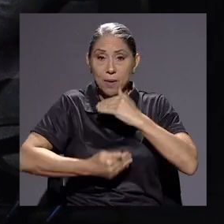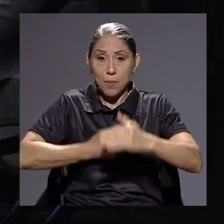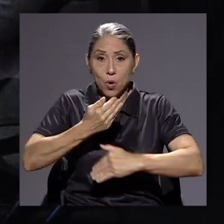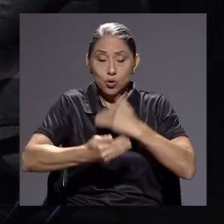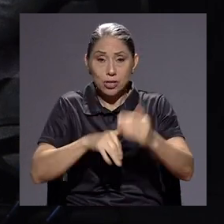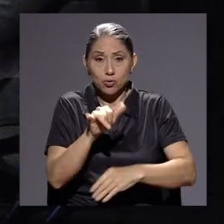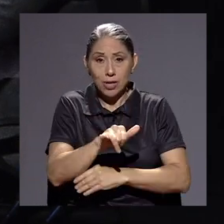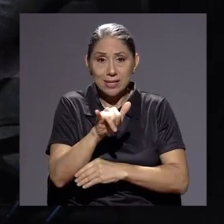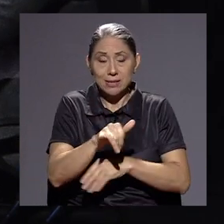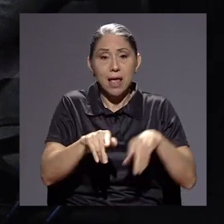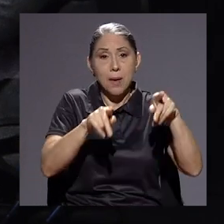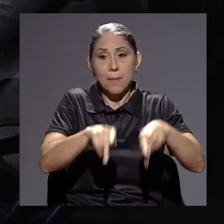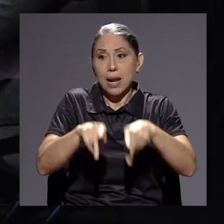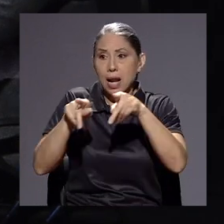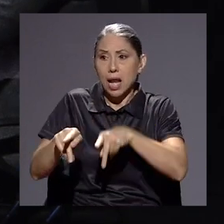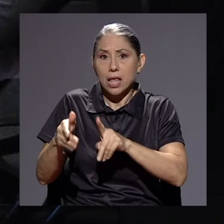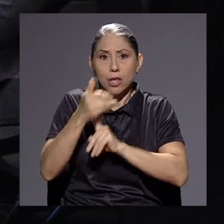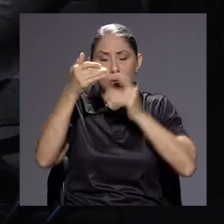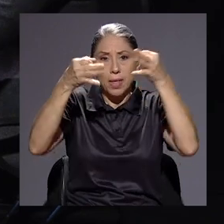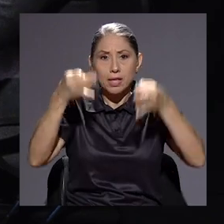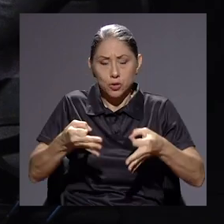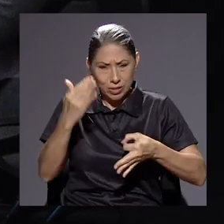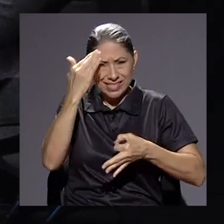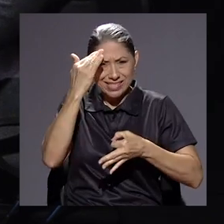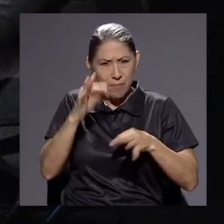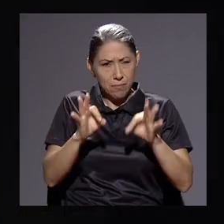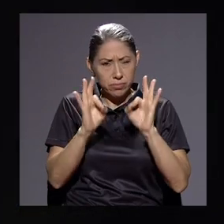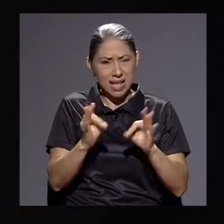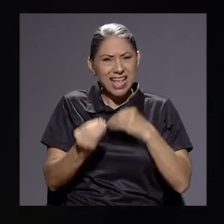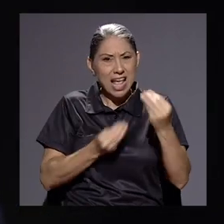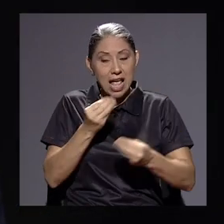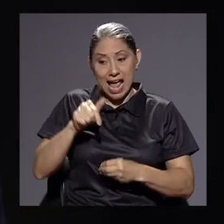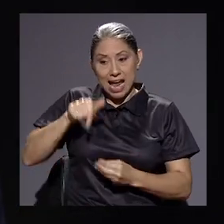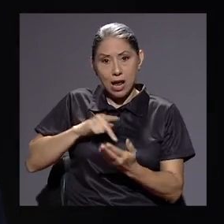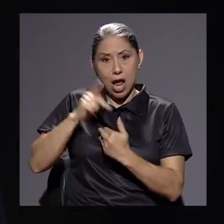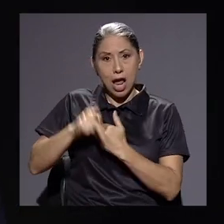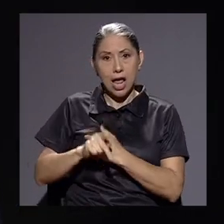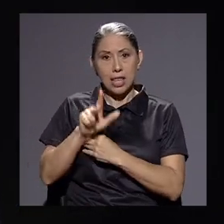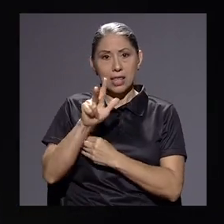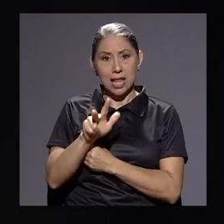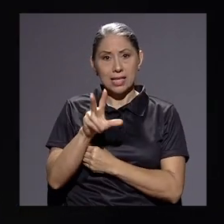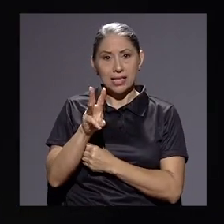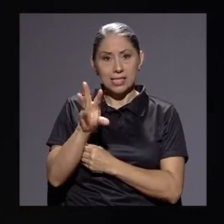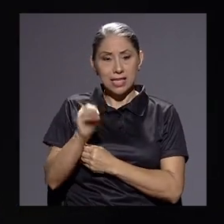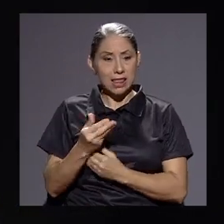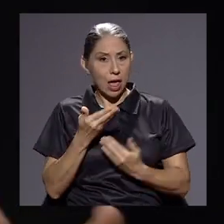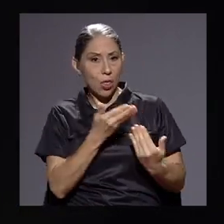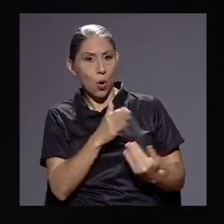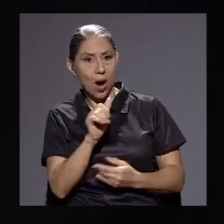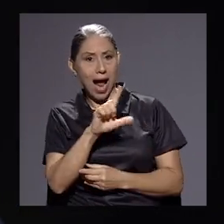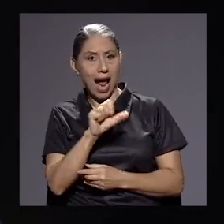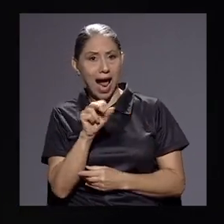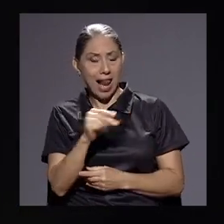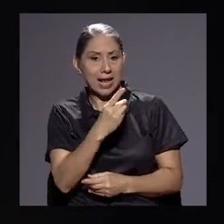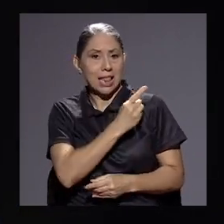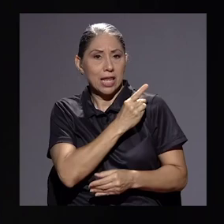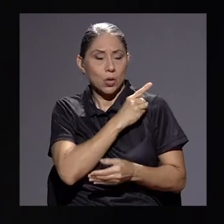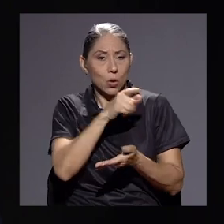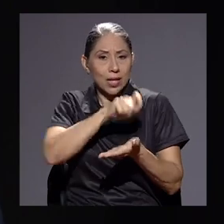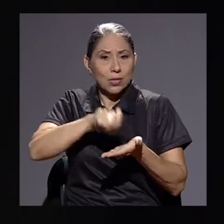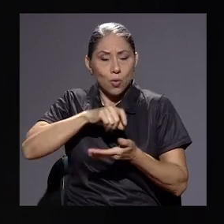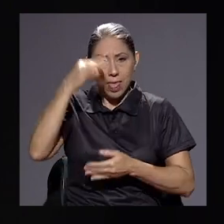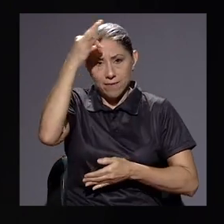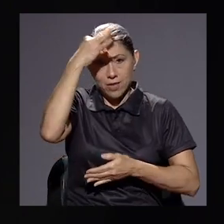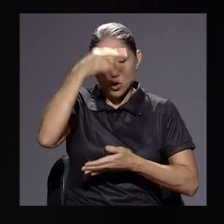decisiones tenga un completo escenario de cómo tienen que ser las cosas. Estamos en 360 con don Alan, el director de la Escuela